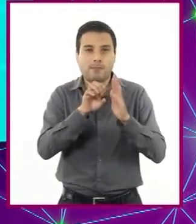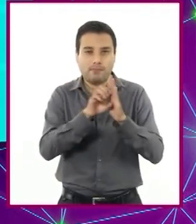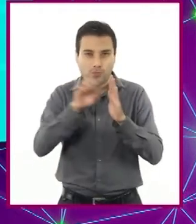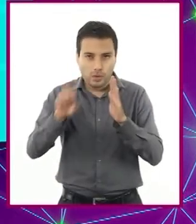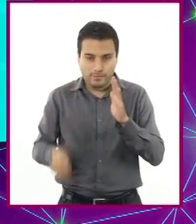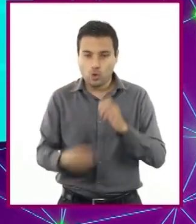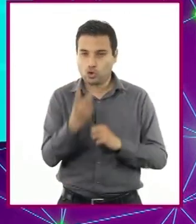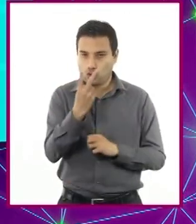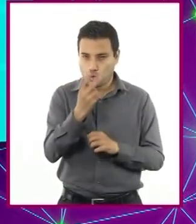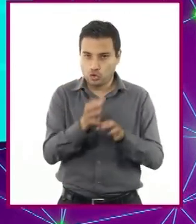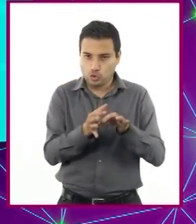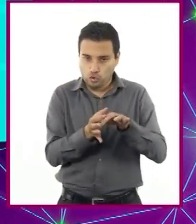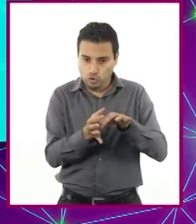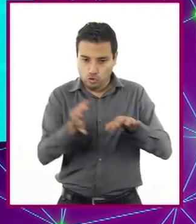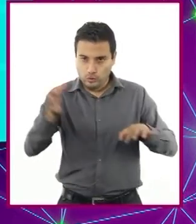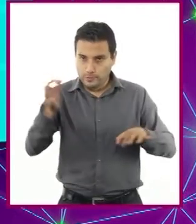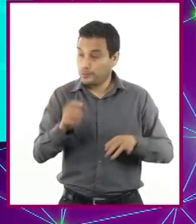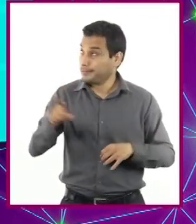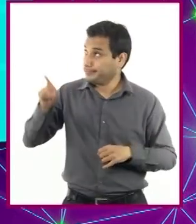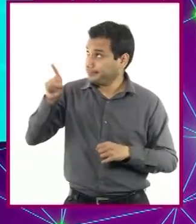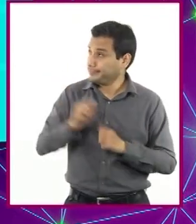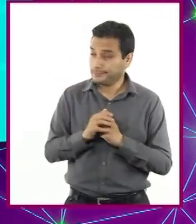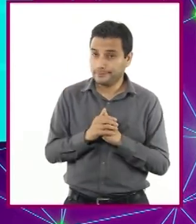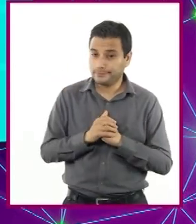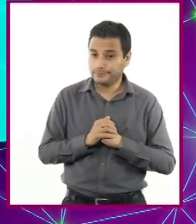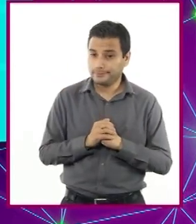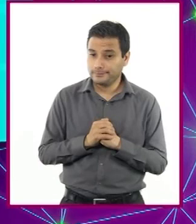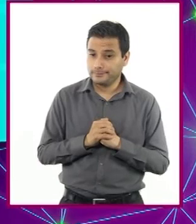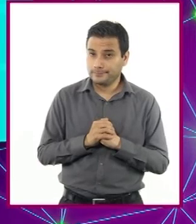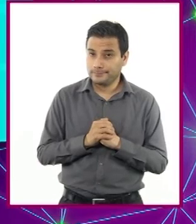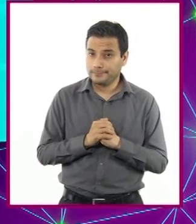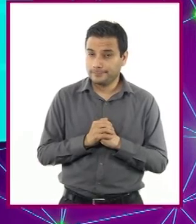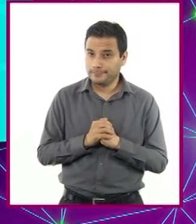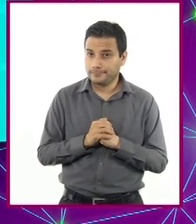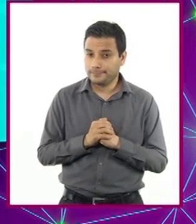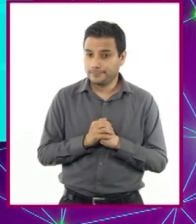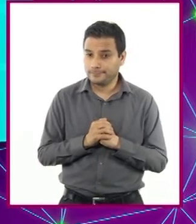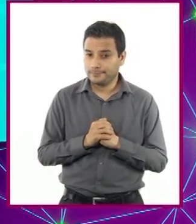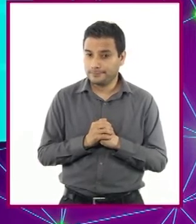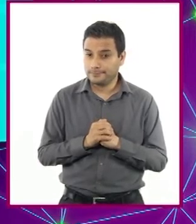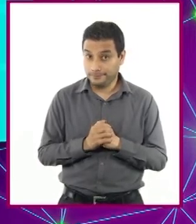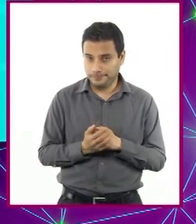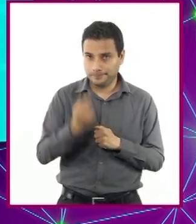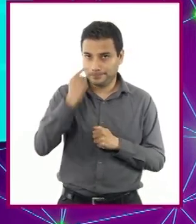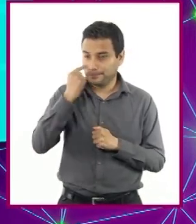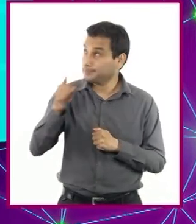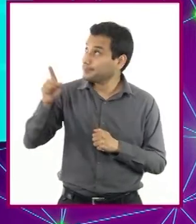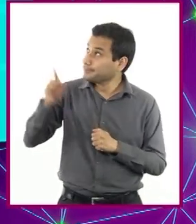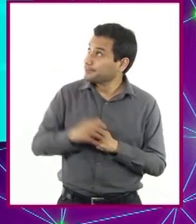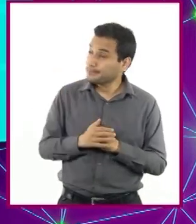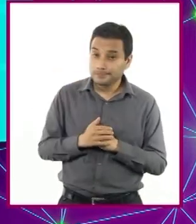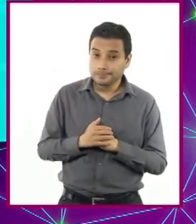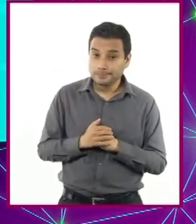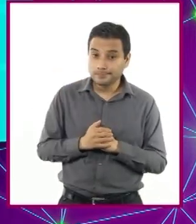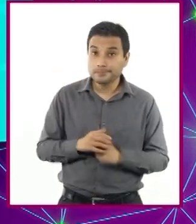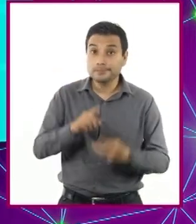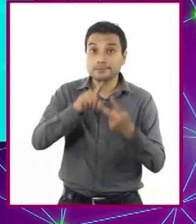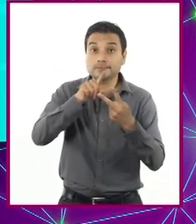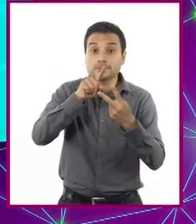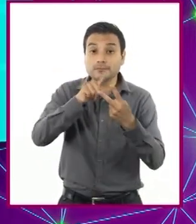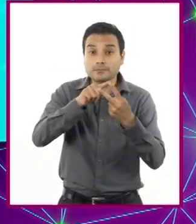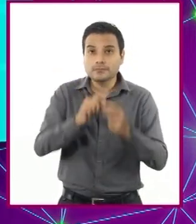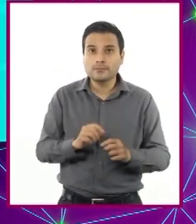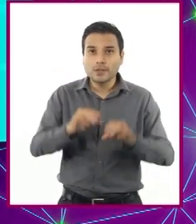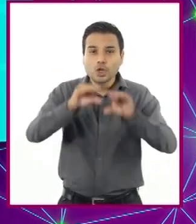tubos de acero del mismo diámetro y largo, pero en uno de ellos las paredes son mucho más gruesas que en el